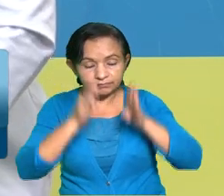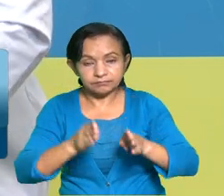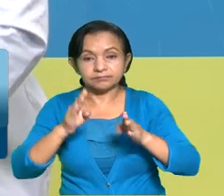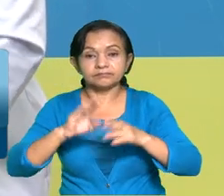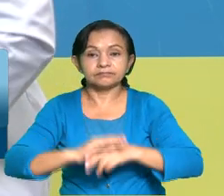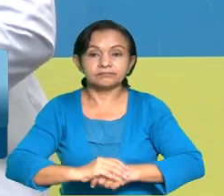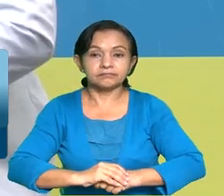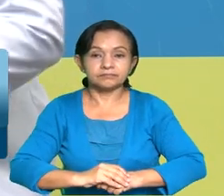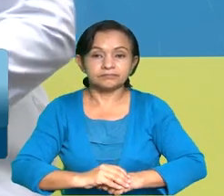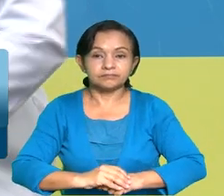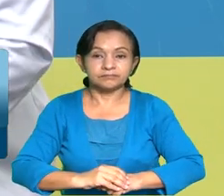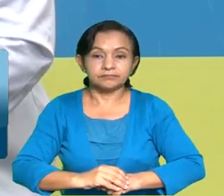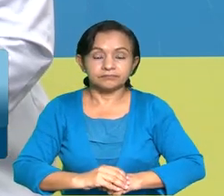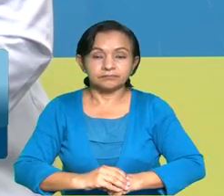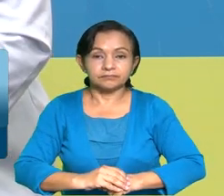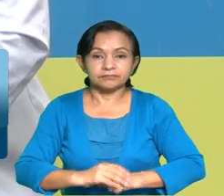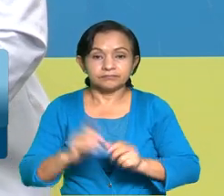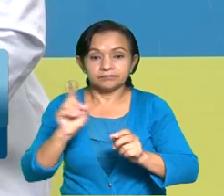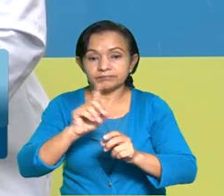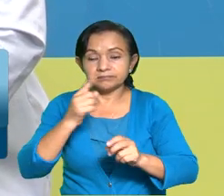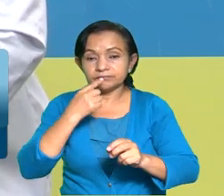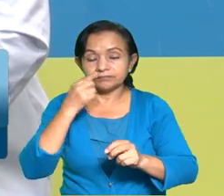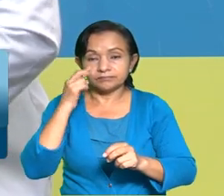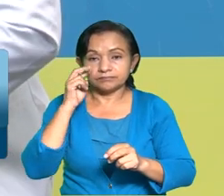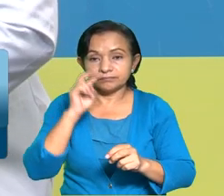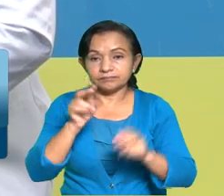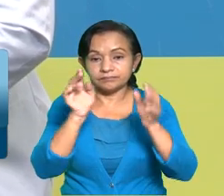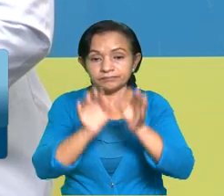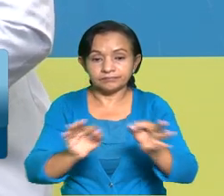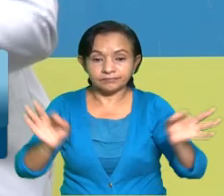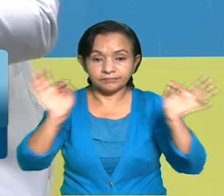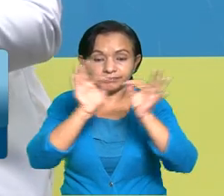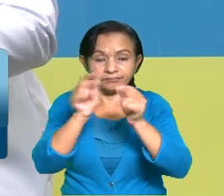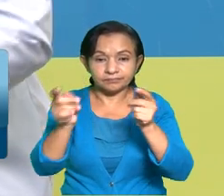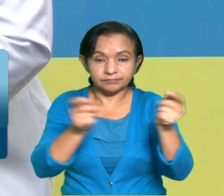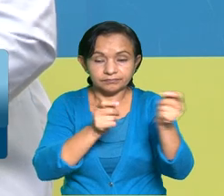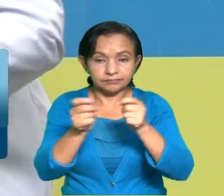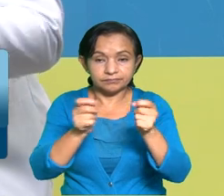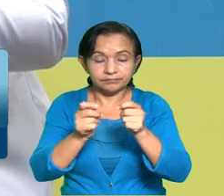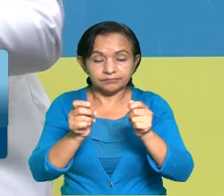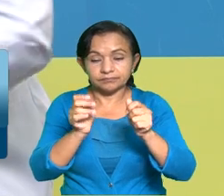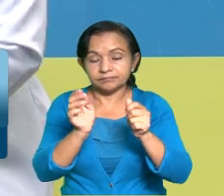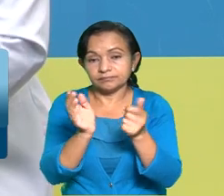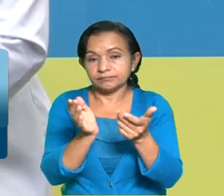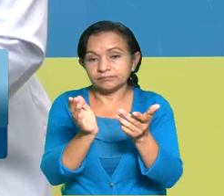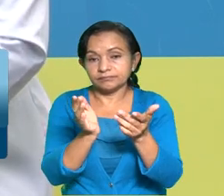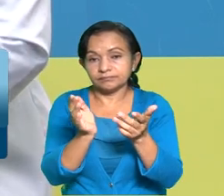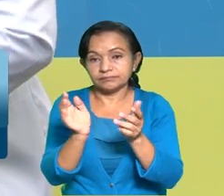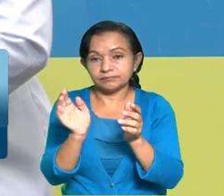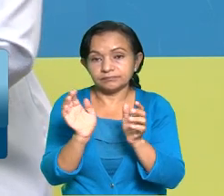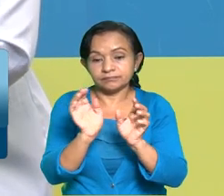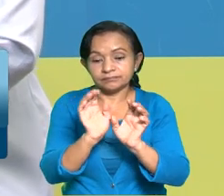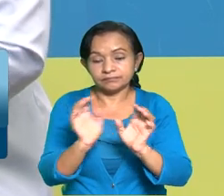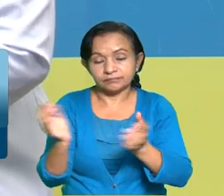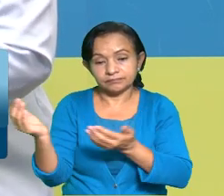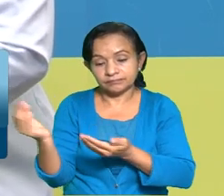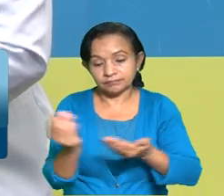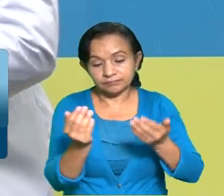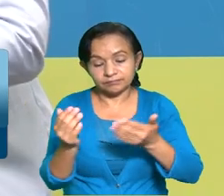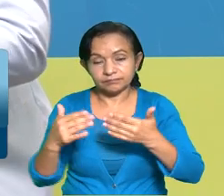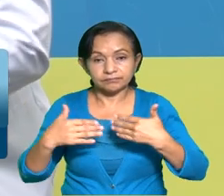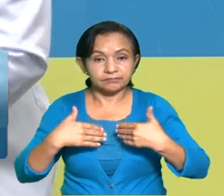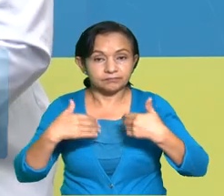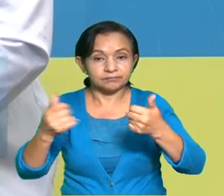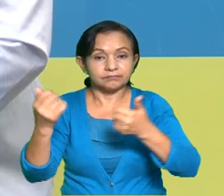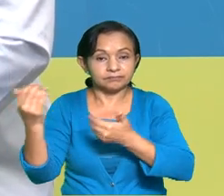correspondiente. Entonces, no hay que menospreciar la importancia de los controles de niño sano que se le hacen a